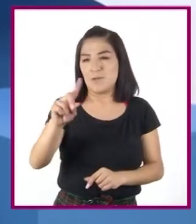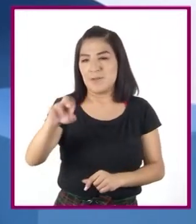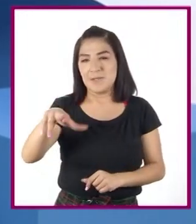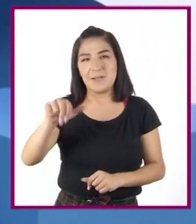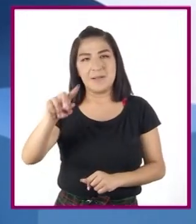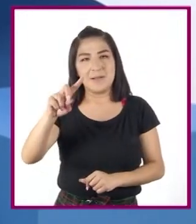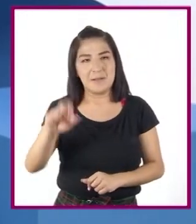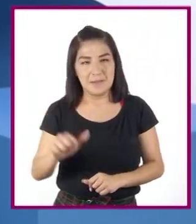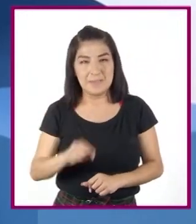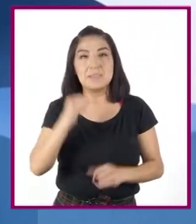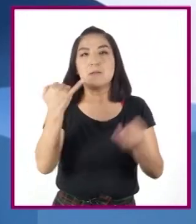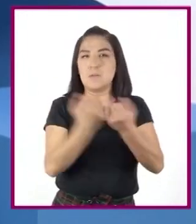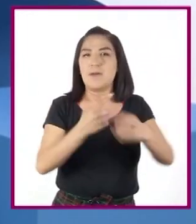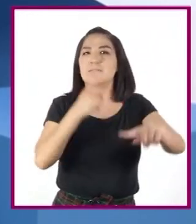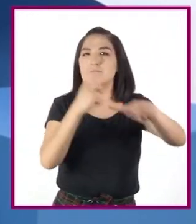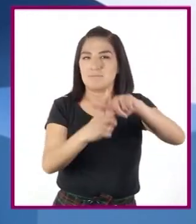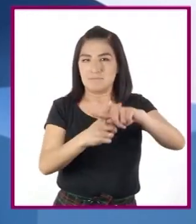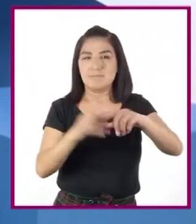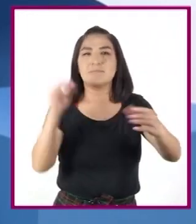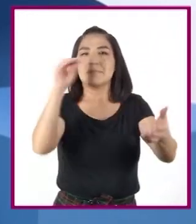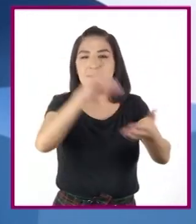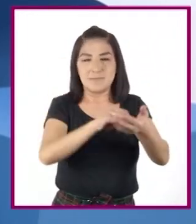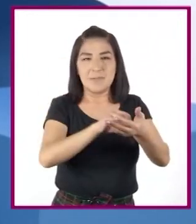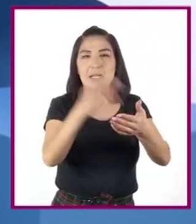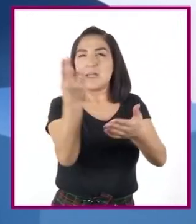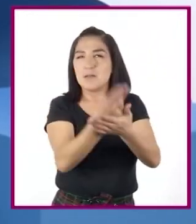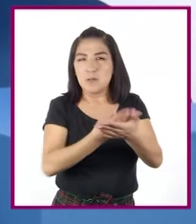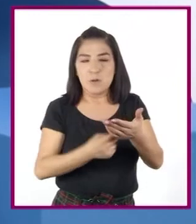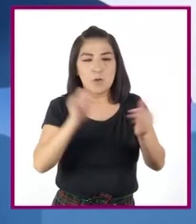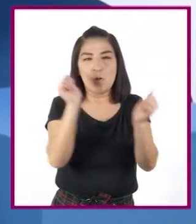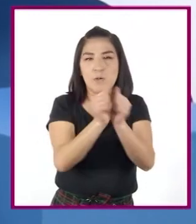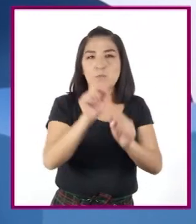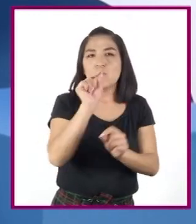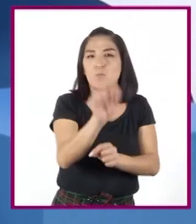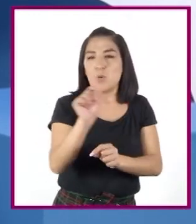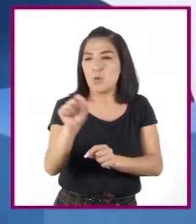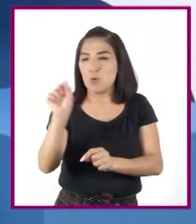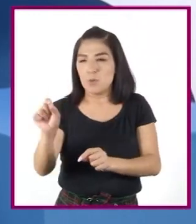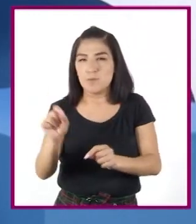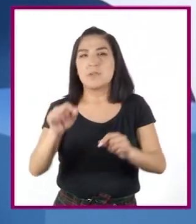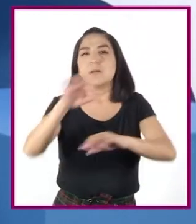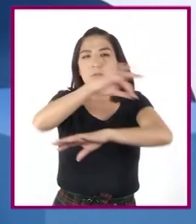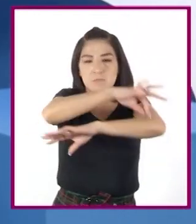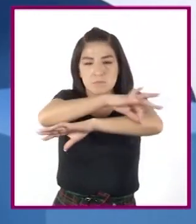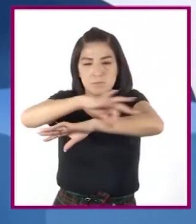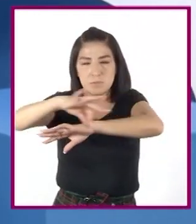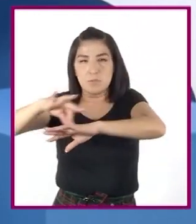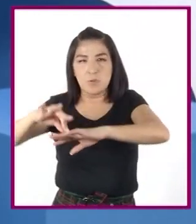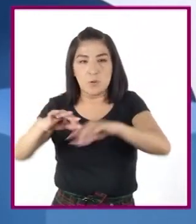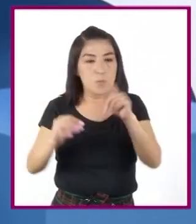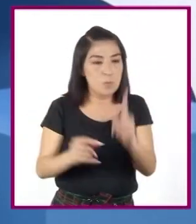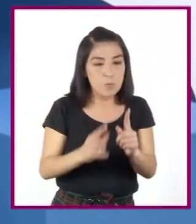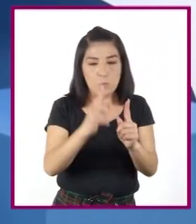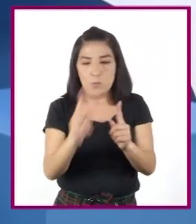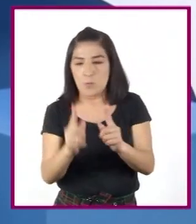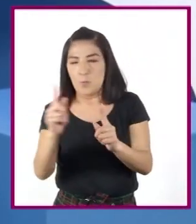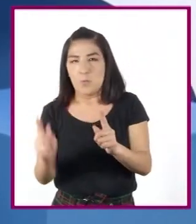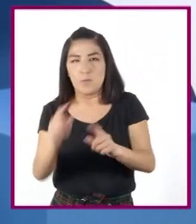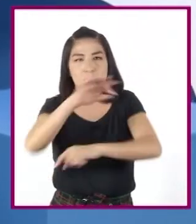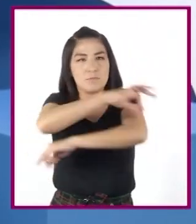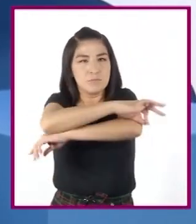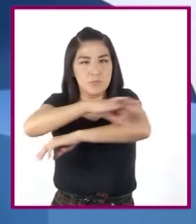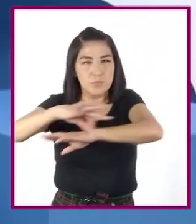en el plano cartesiano e iremos uniendo los puntos que se vayan generando, uno a uno,